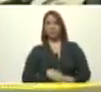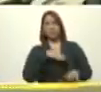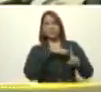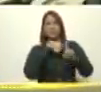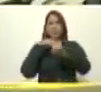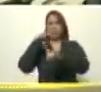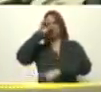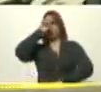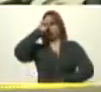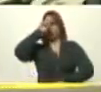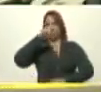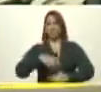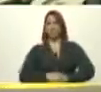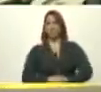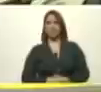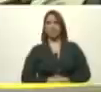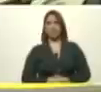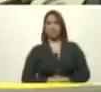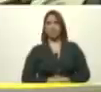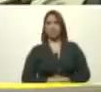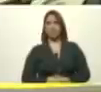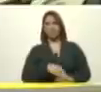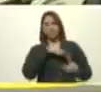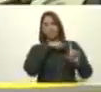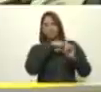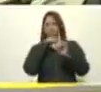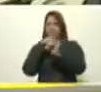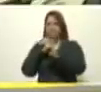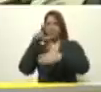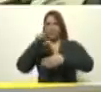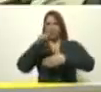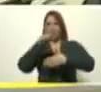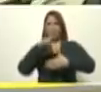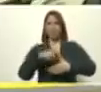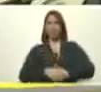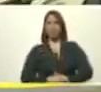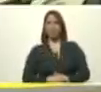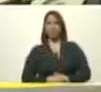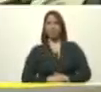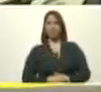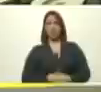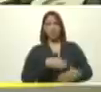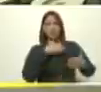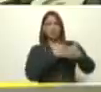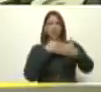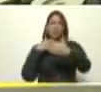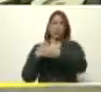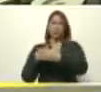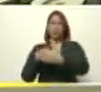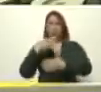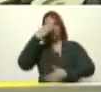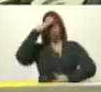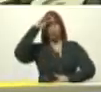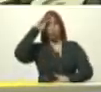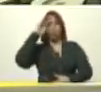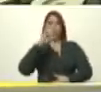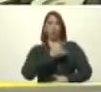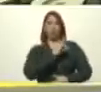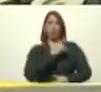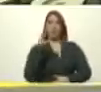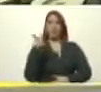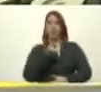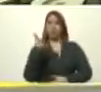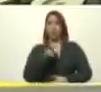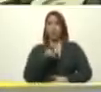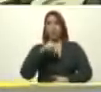turquía amenaza en américa latina' atacan a cuba nicaragua bolivia venezuela